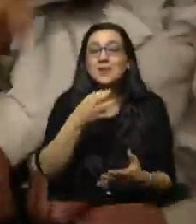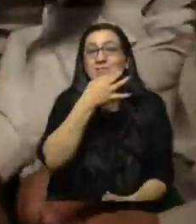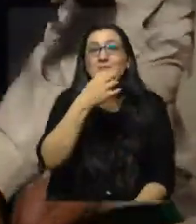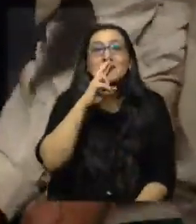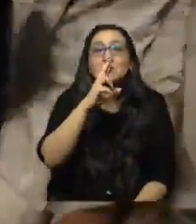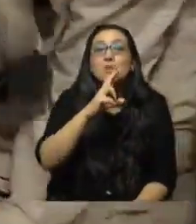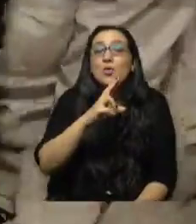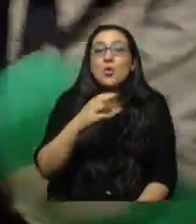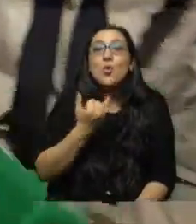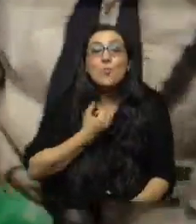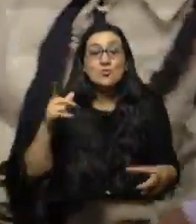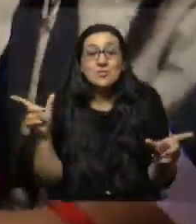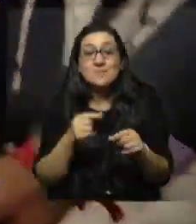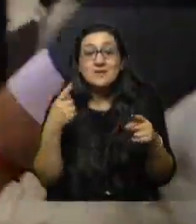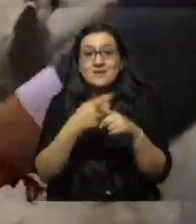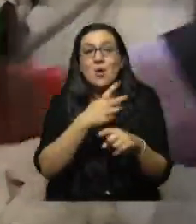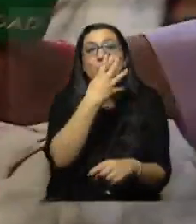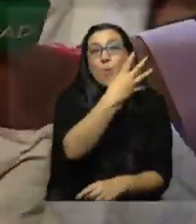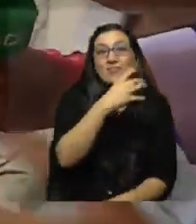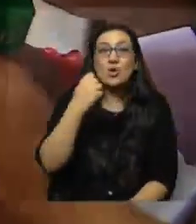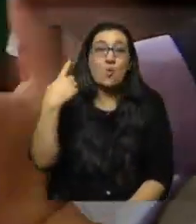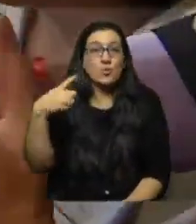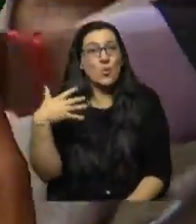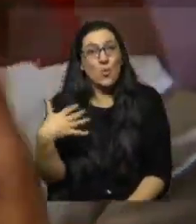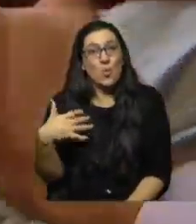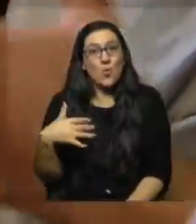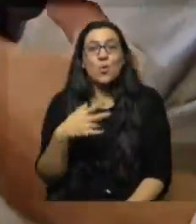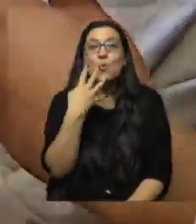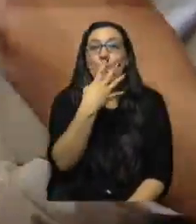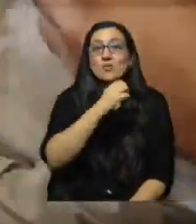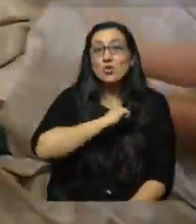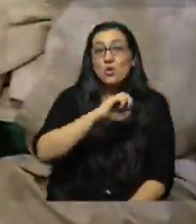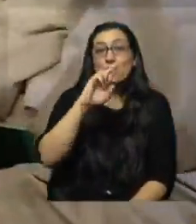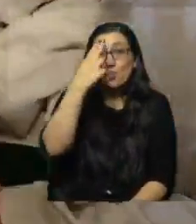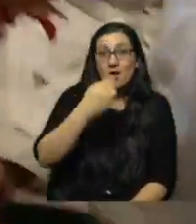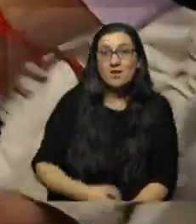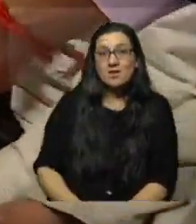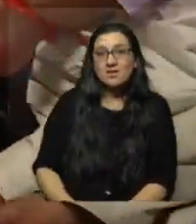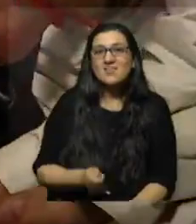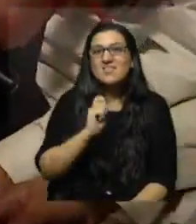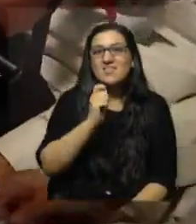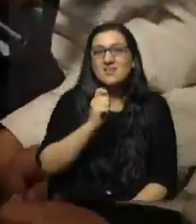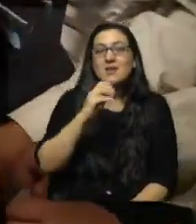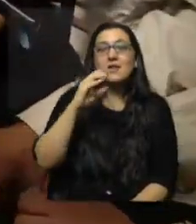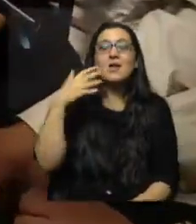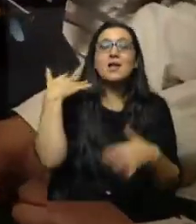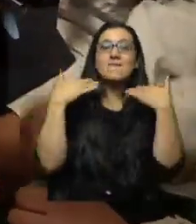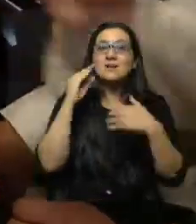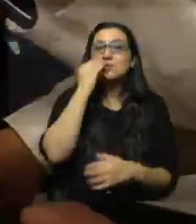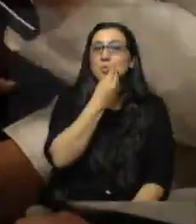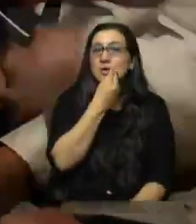¿Cómo termina el partido de hoy? 4-1. 4-1. Ve 4 goles de Uruguay. ¿Quiénes hacen los goles? Cavani,